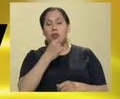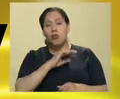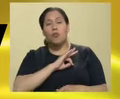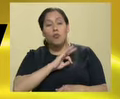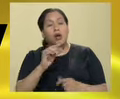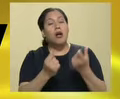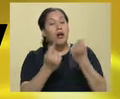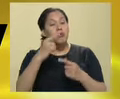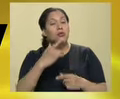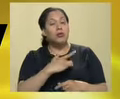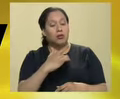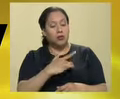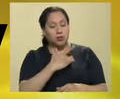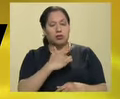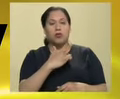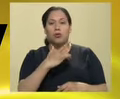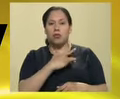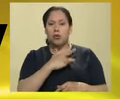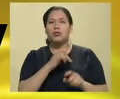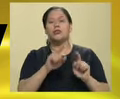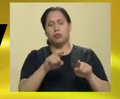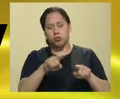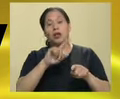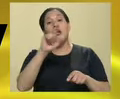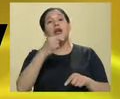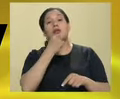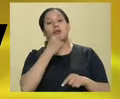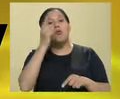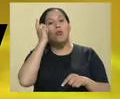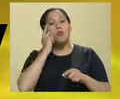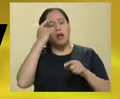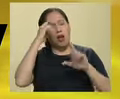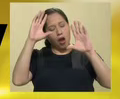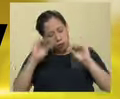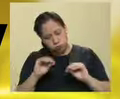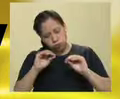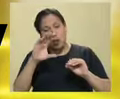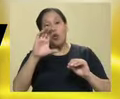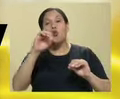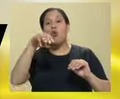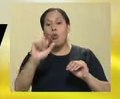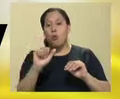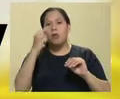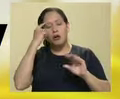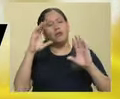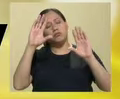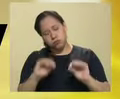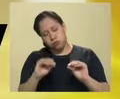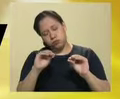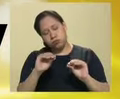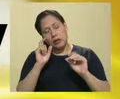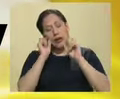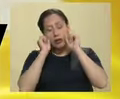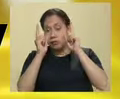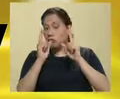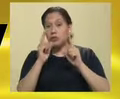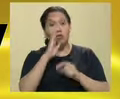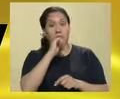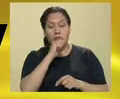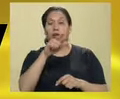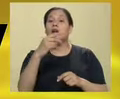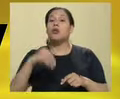convulsivas y puede llegar a estado de coma, ¿eh? Wow. Esto puede llegar a estar. Sí, por eso quise hablar de esto.